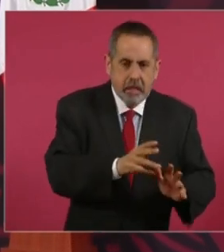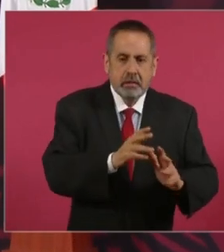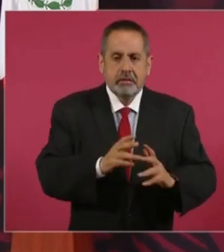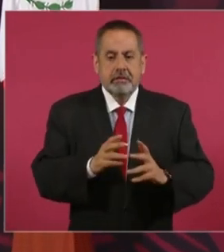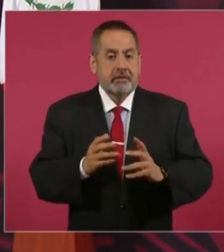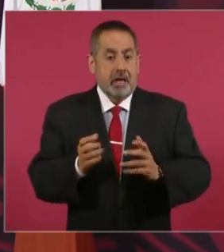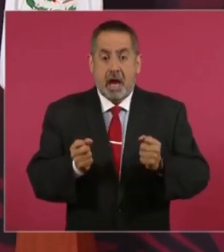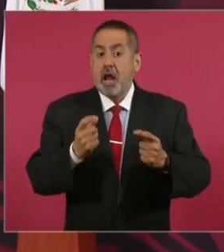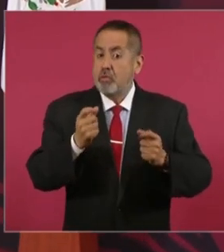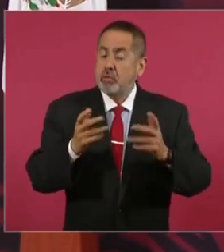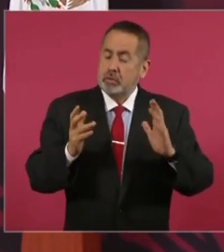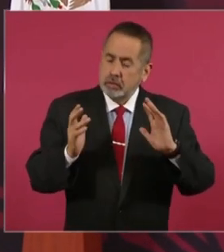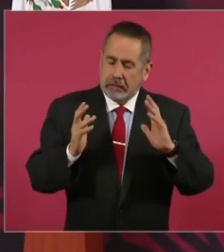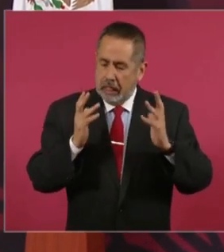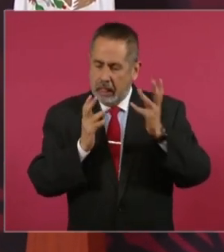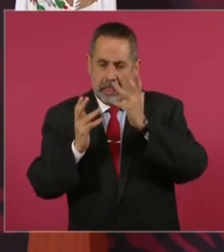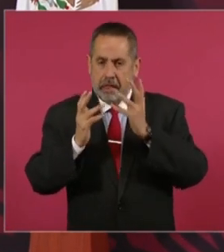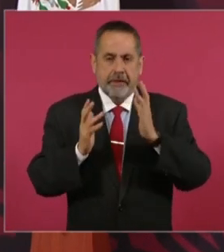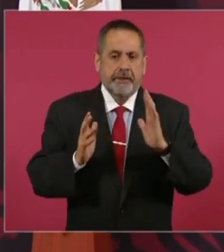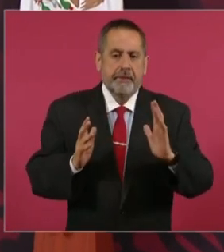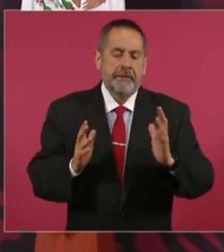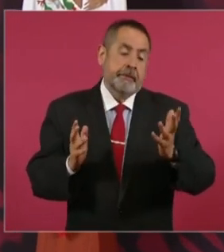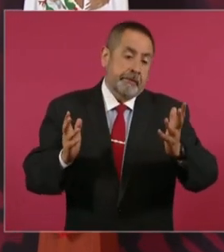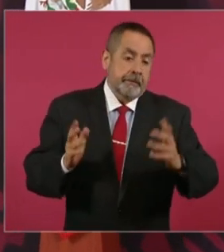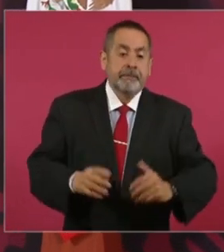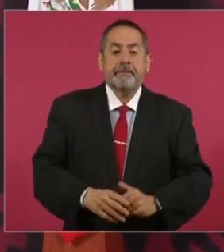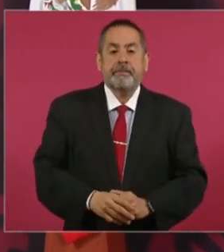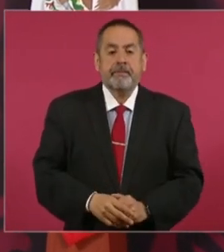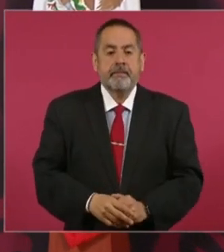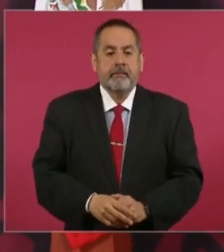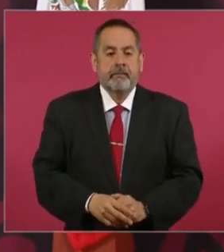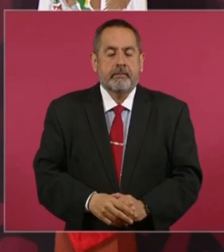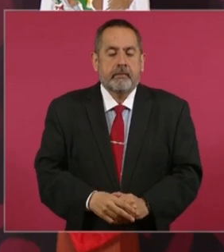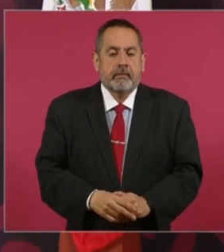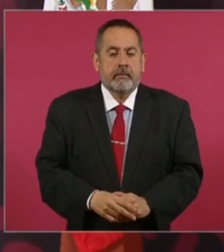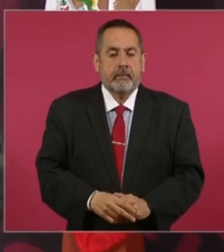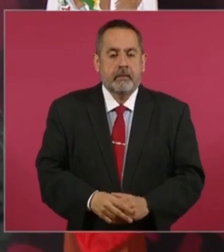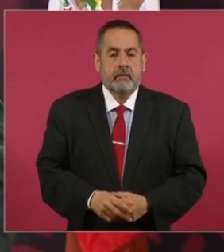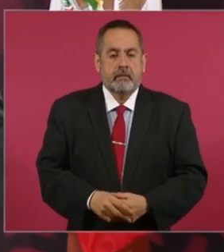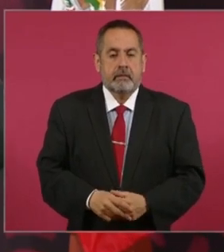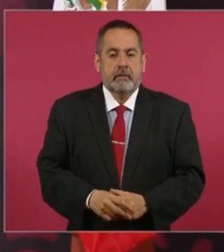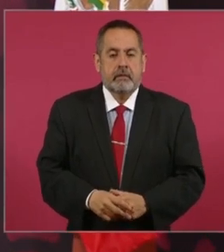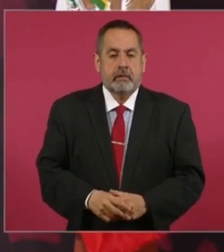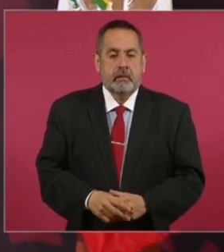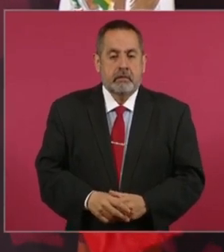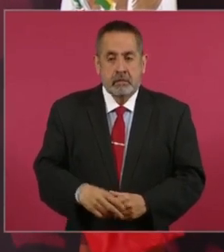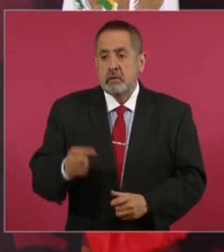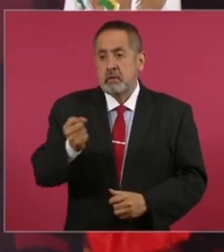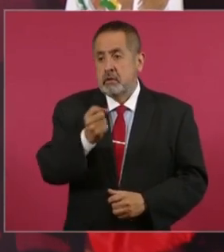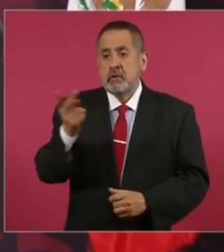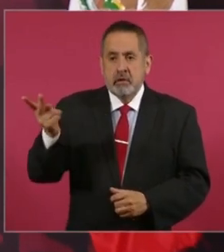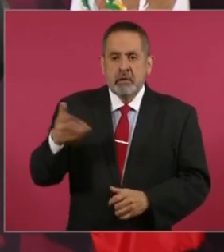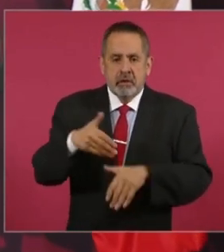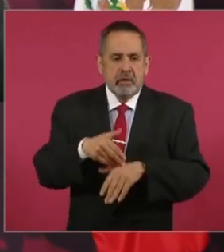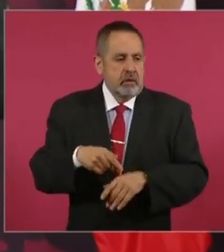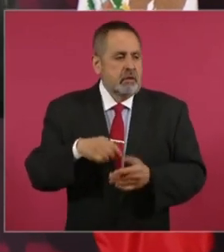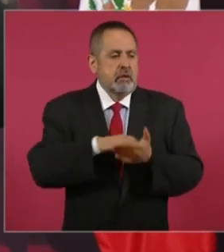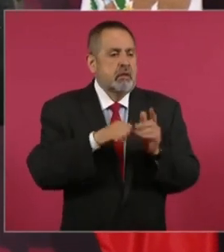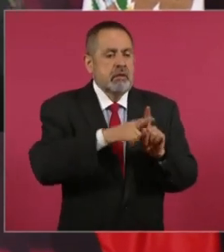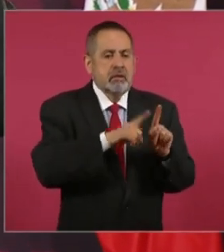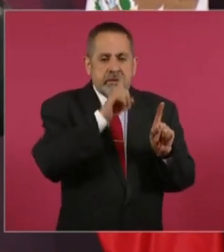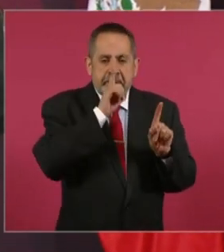a algunos. Porque una mentira